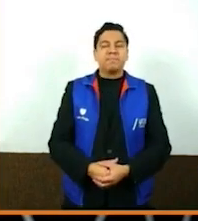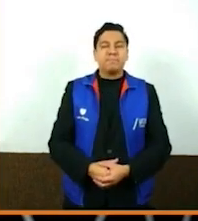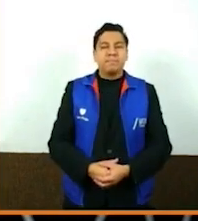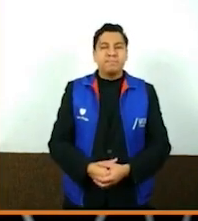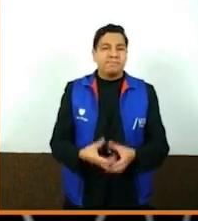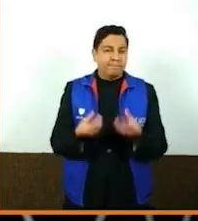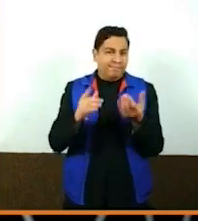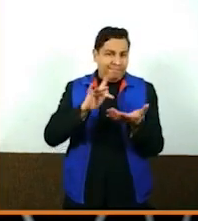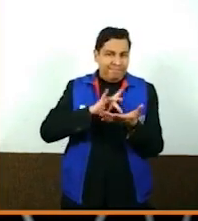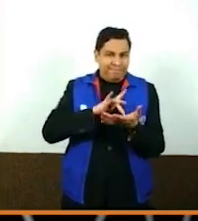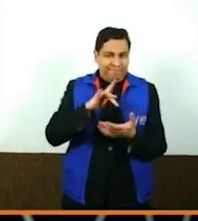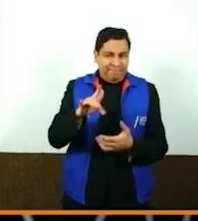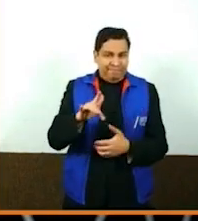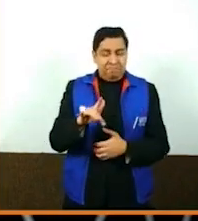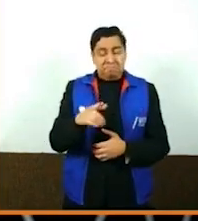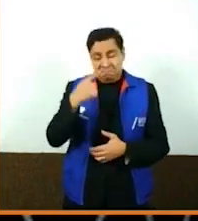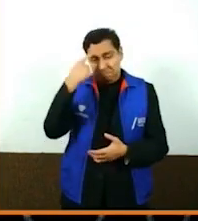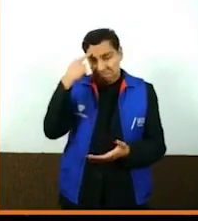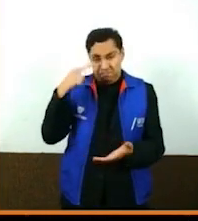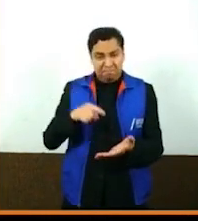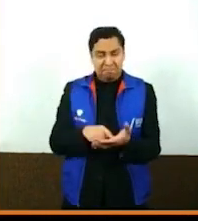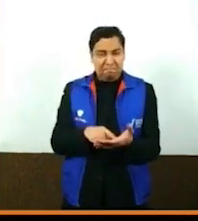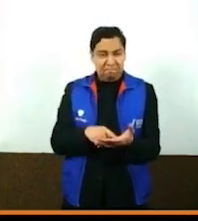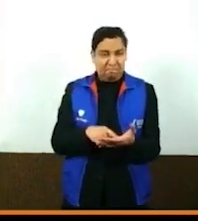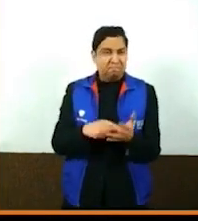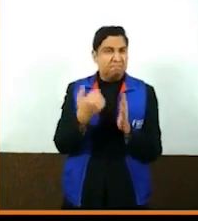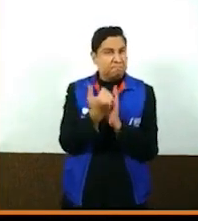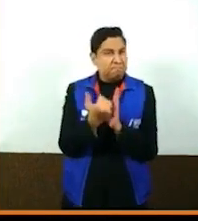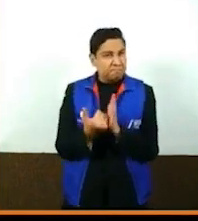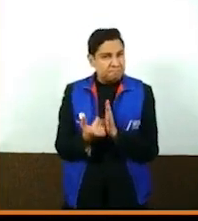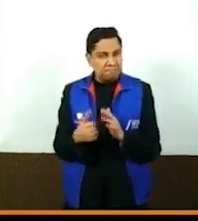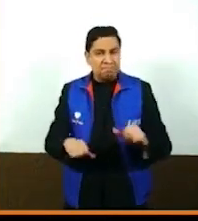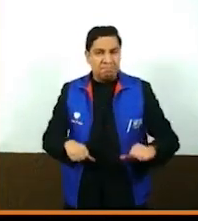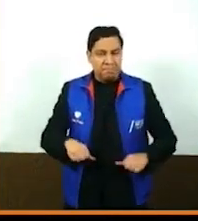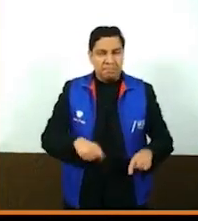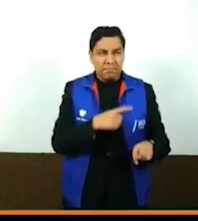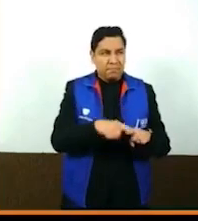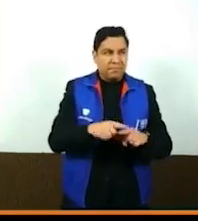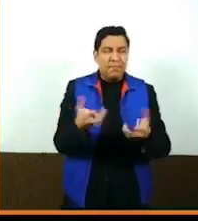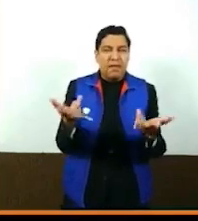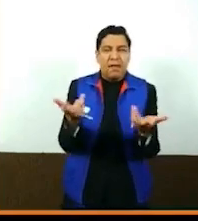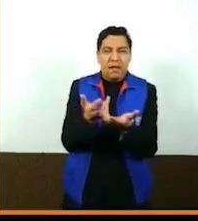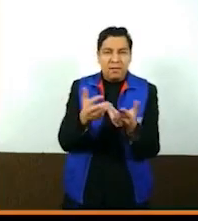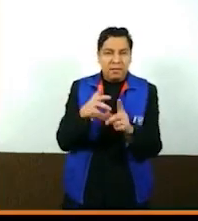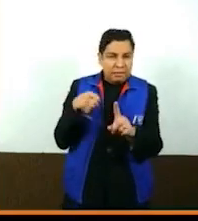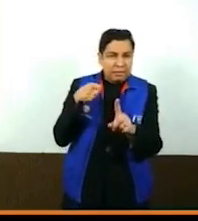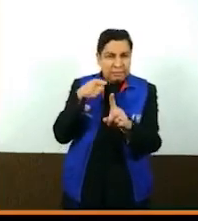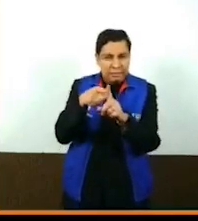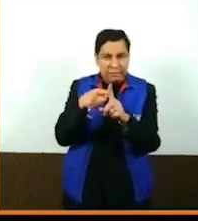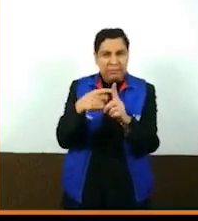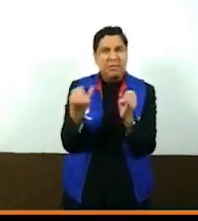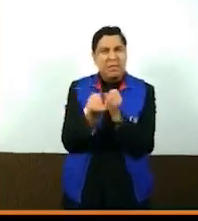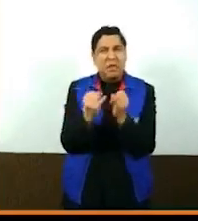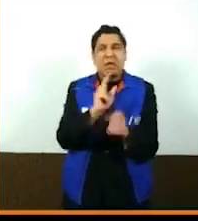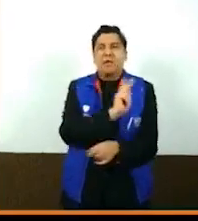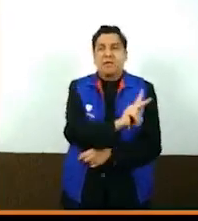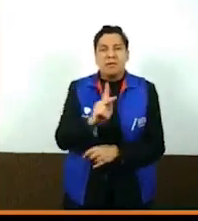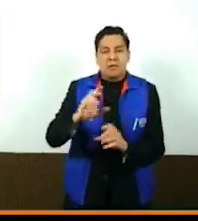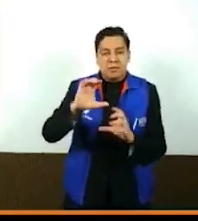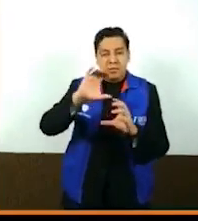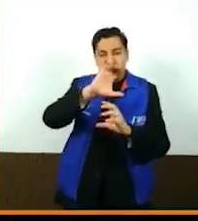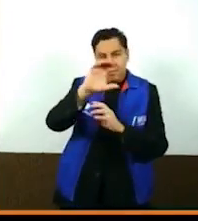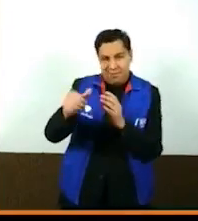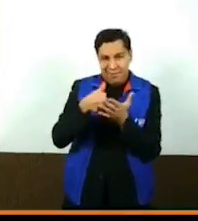Muchas gracias, Roberto. Definitivamente creo que la articulación, que también es una parte de la misión del CEMEFI, ¿no? Estamos mucho para